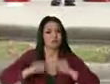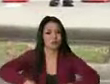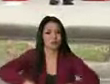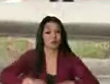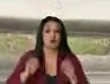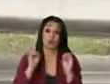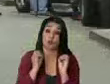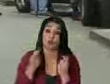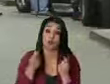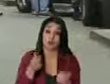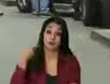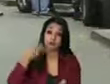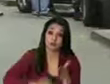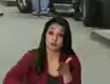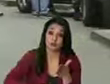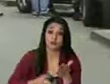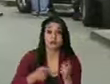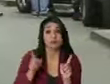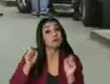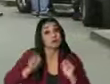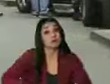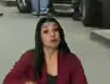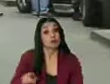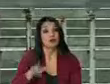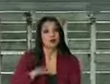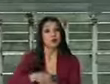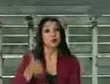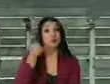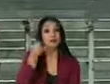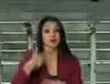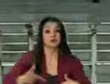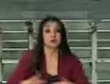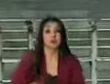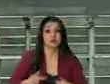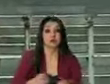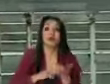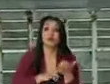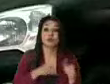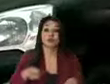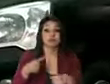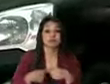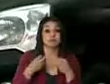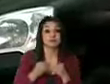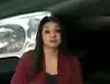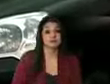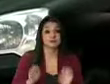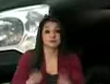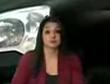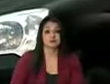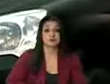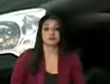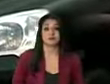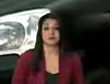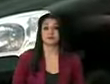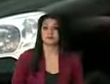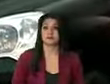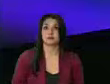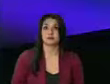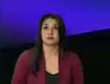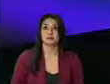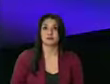incluso económicas, a quienes podrían estar causando este mal gasto de recursos en la ciudad, informó Sofía